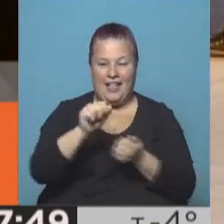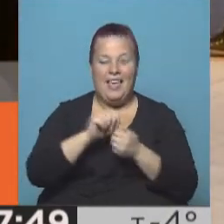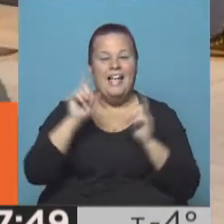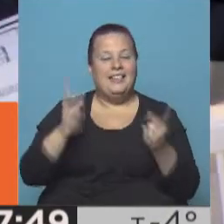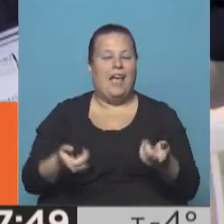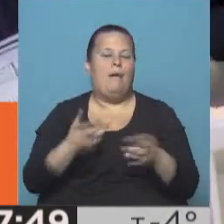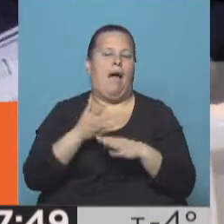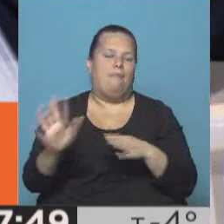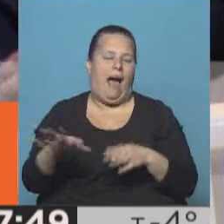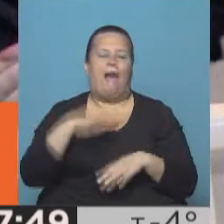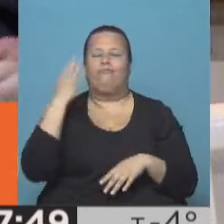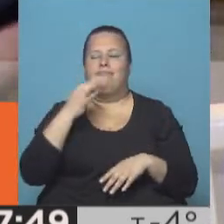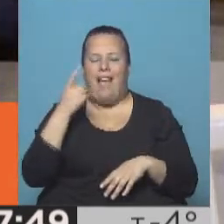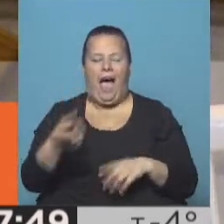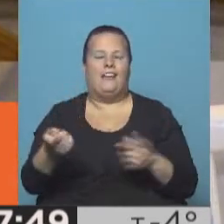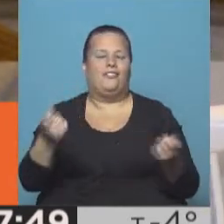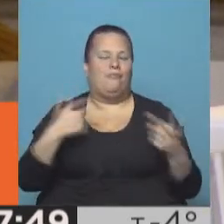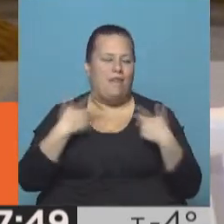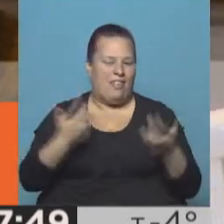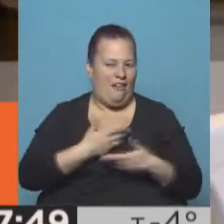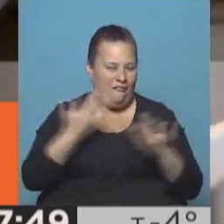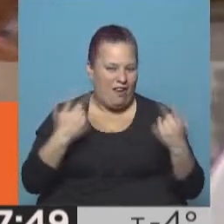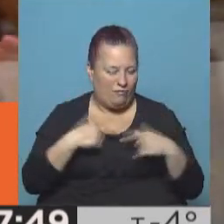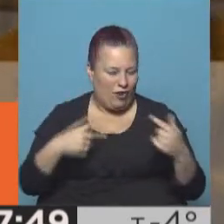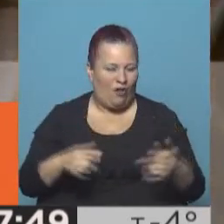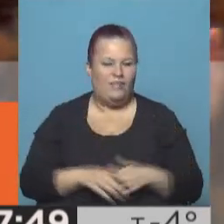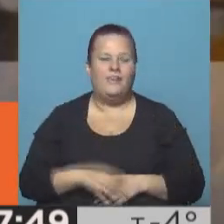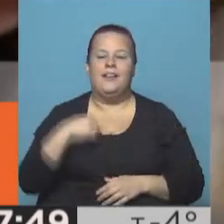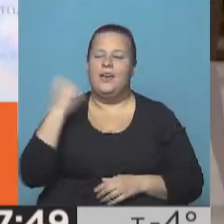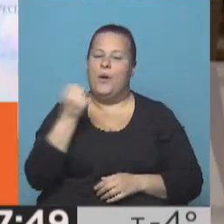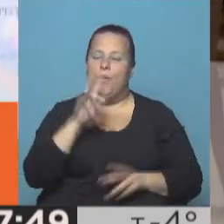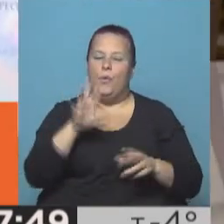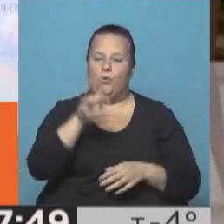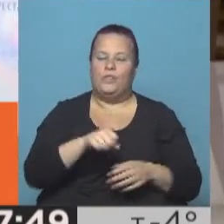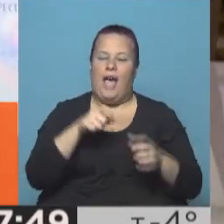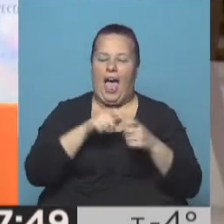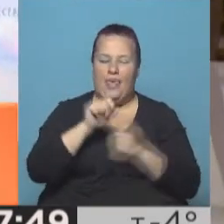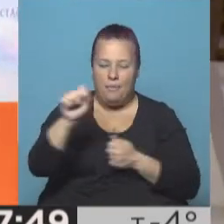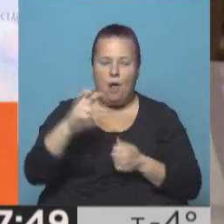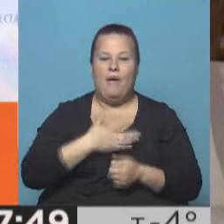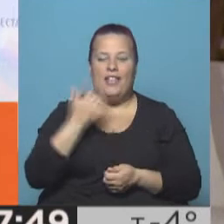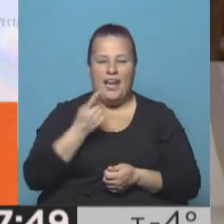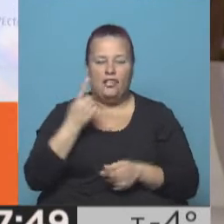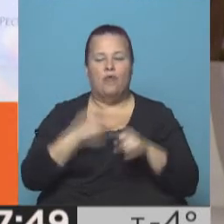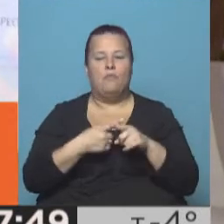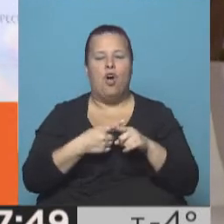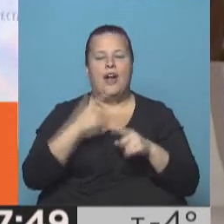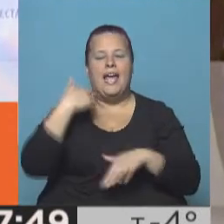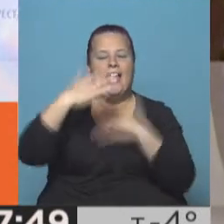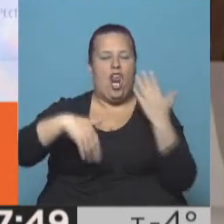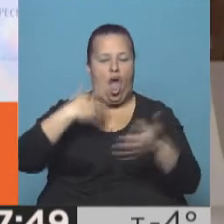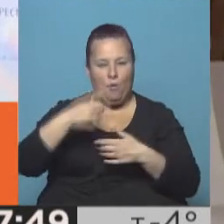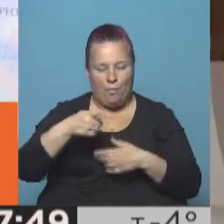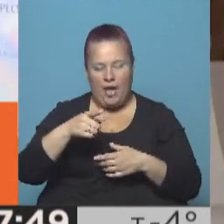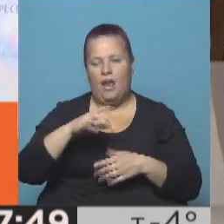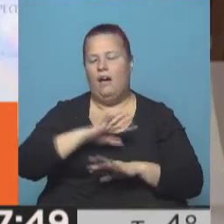además, bueno, con una obra que nos ha dado tantas satisfacciones, ¿no? Venimos a buscar el diploma como director por El Quilombero. La